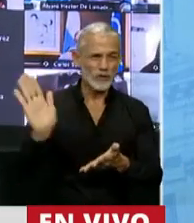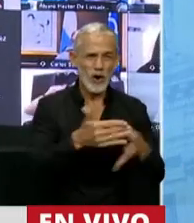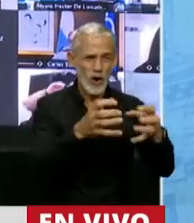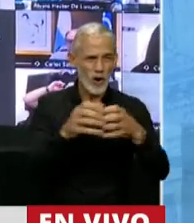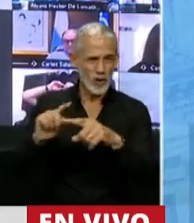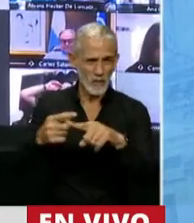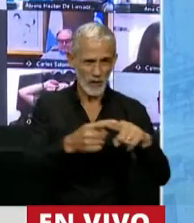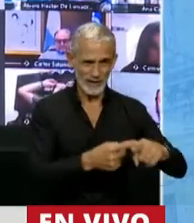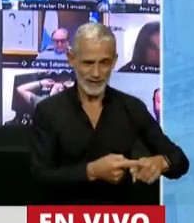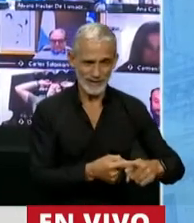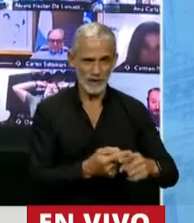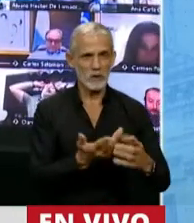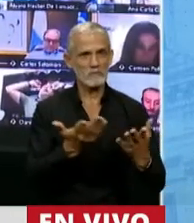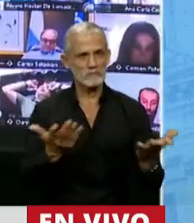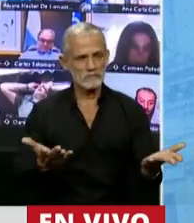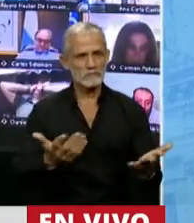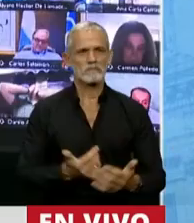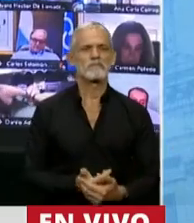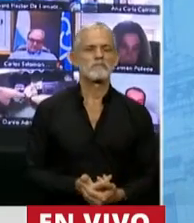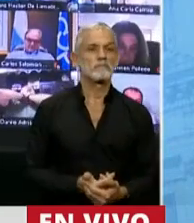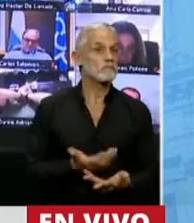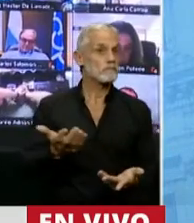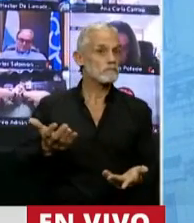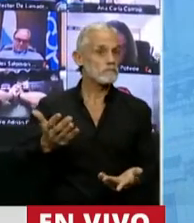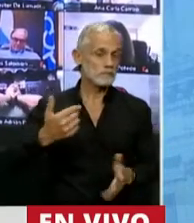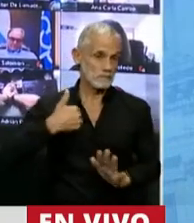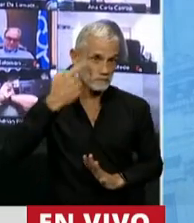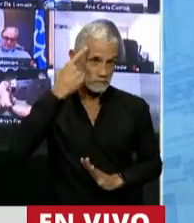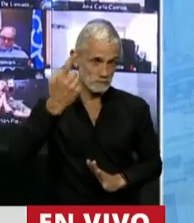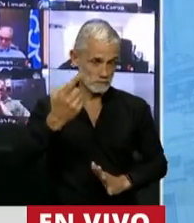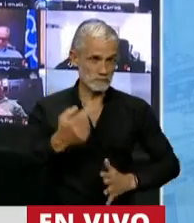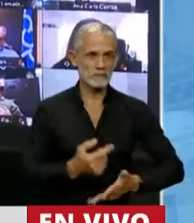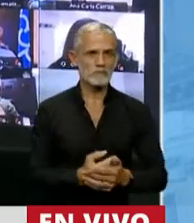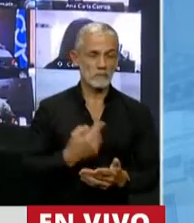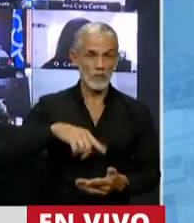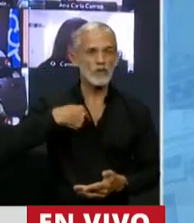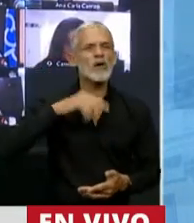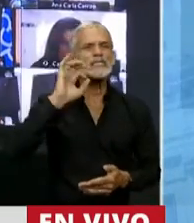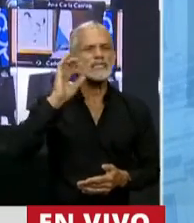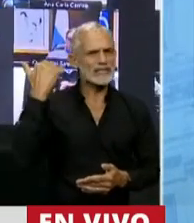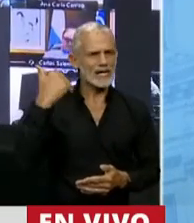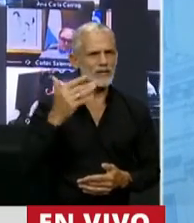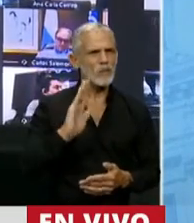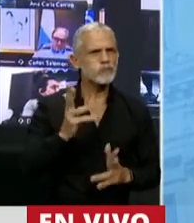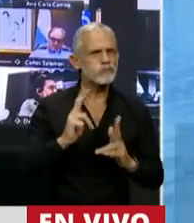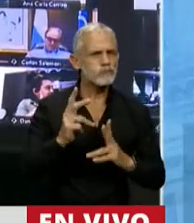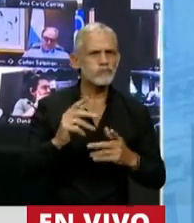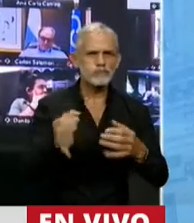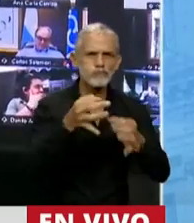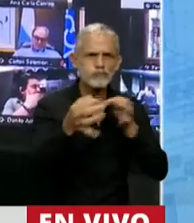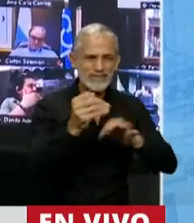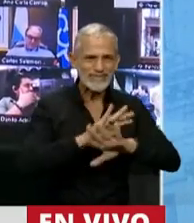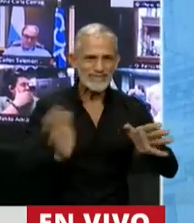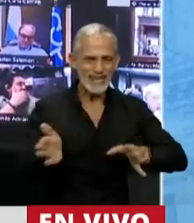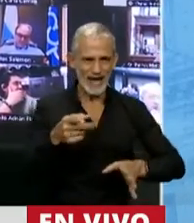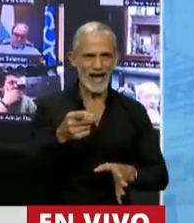bloques entonces señor presidente nosotros habíamos hablado y estamos en condiciones que